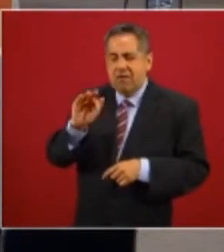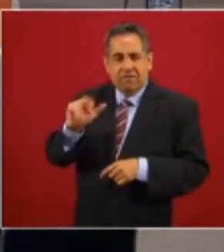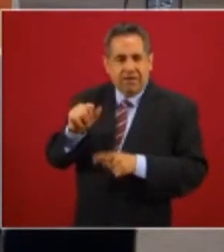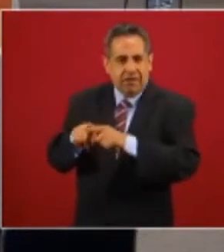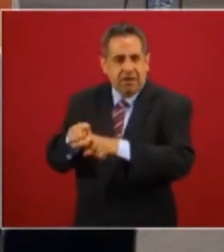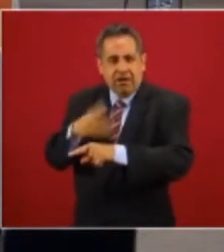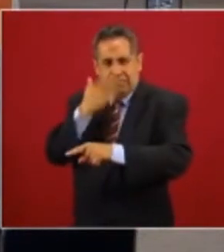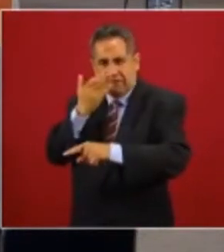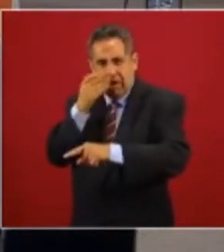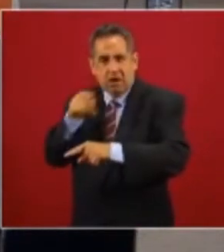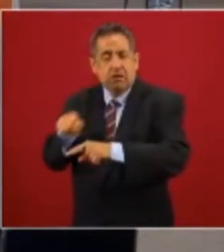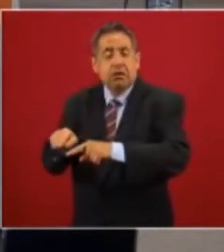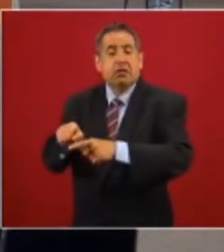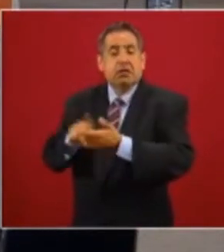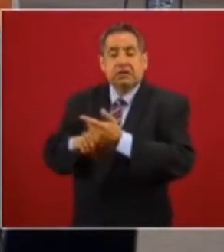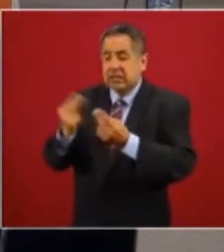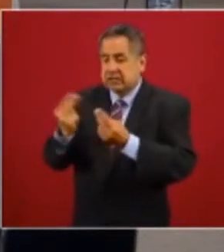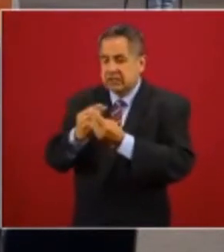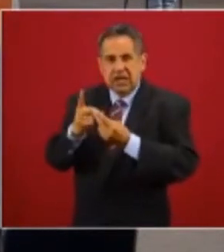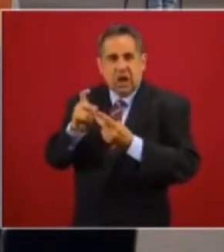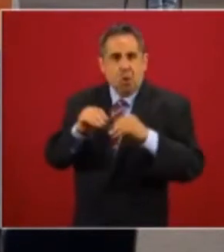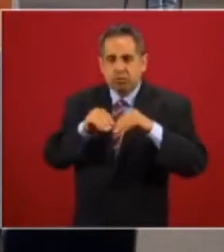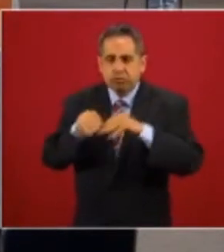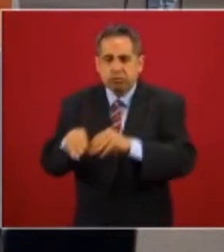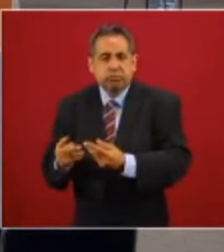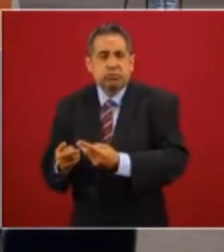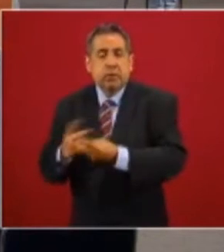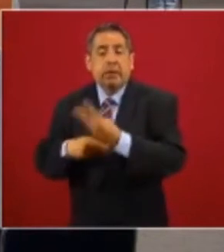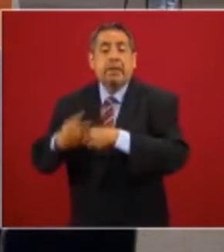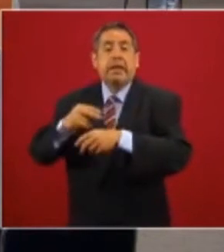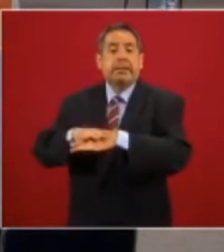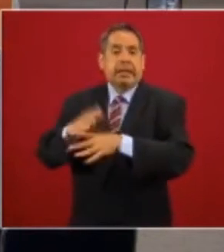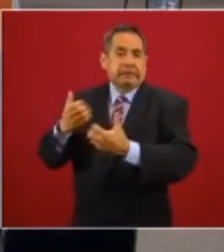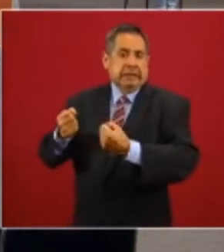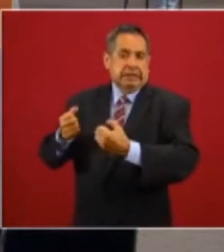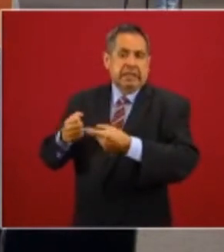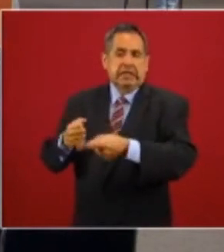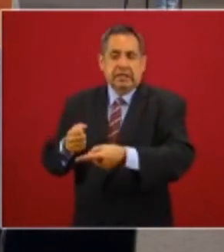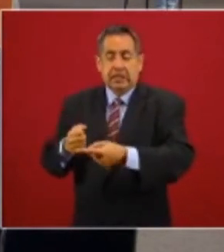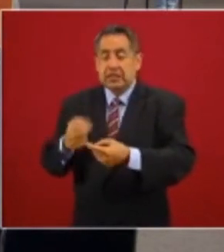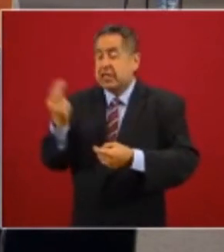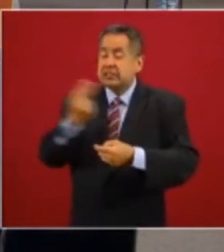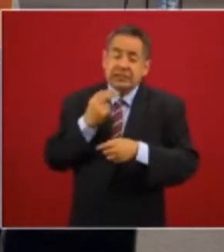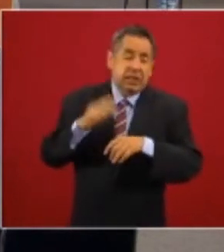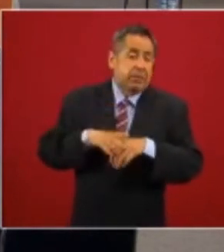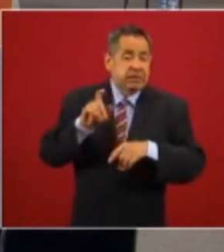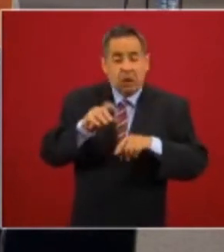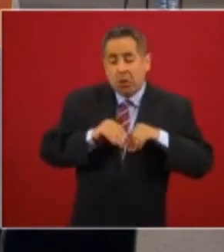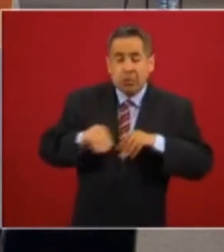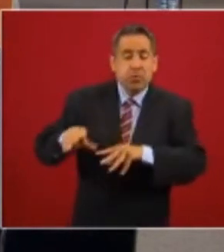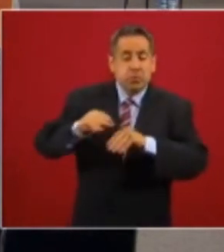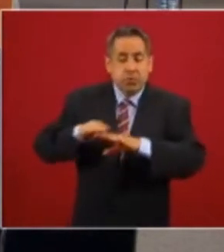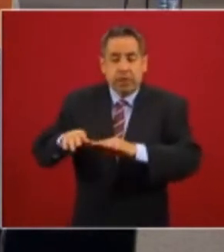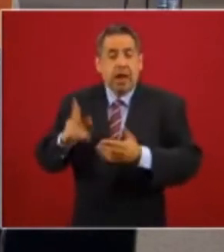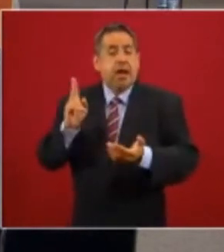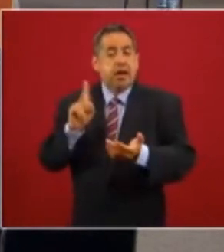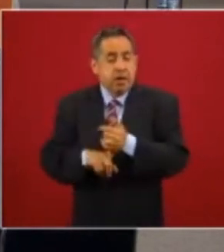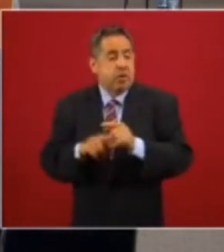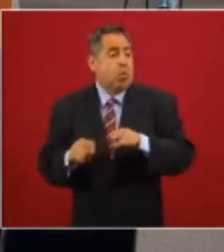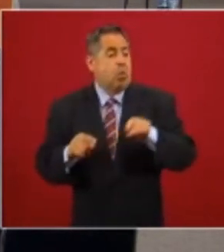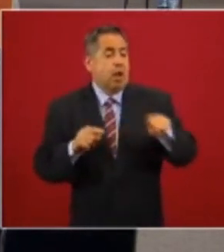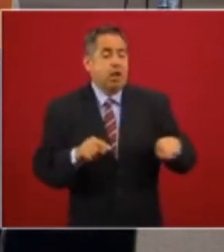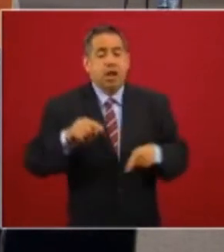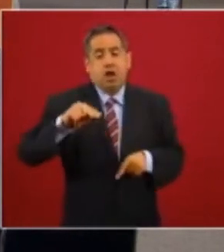que se requiere para la producción de la leche, que demanda mucha agua, así también el